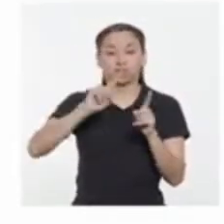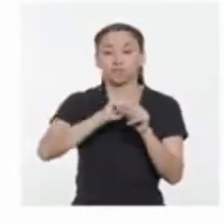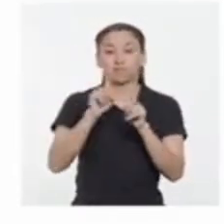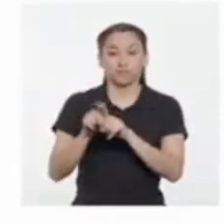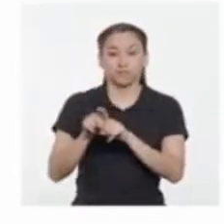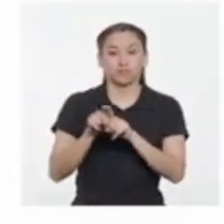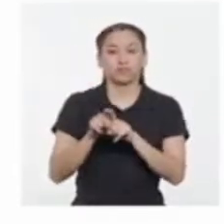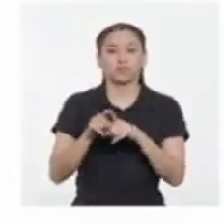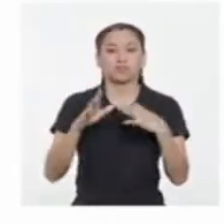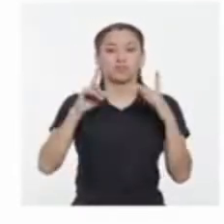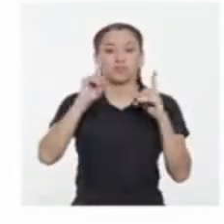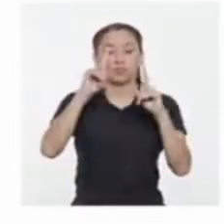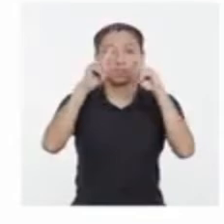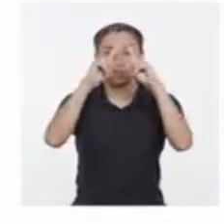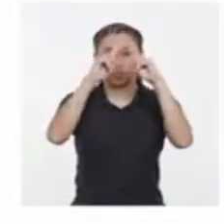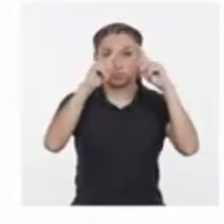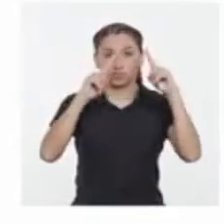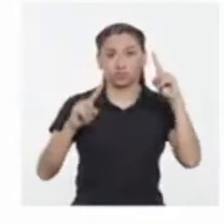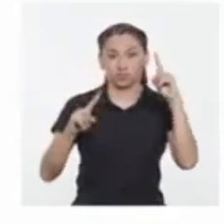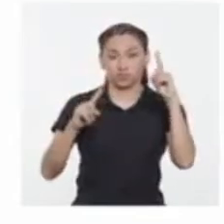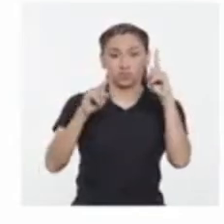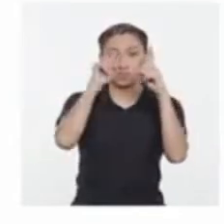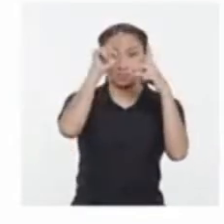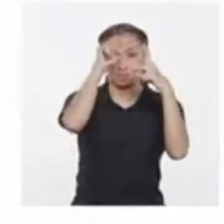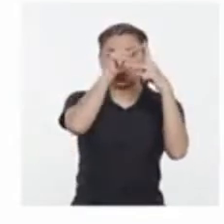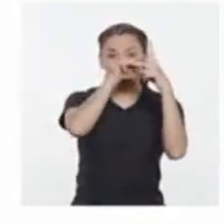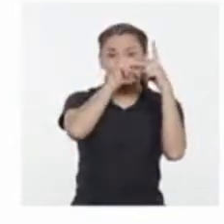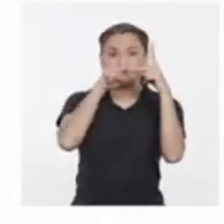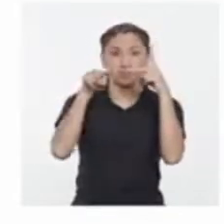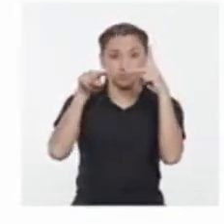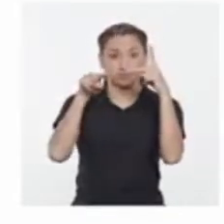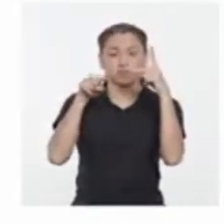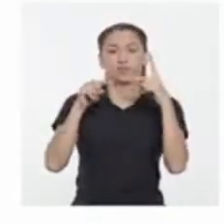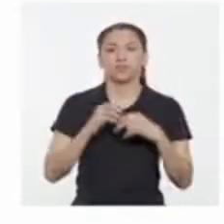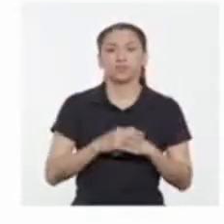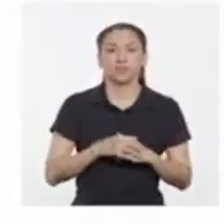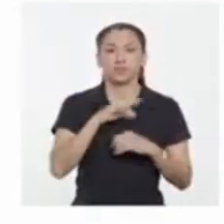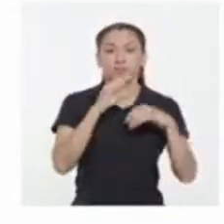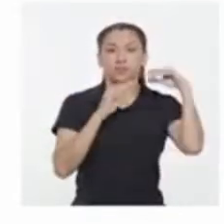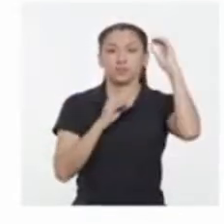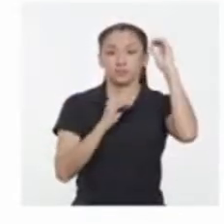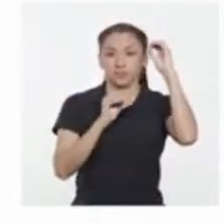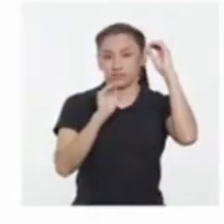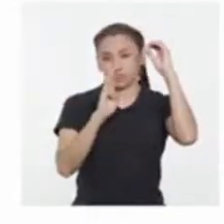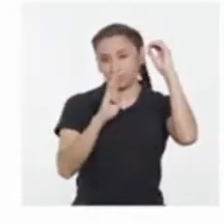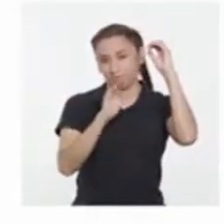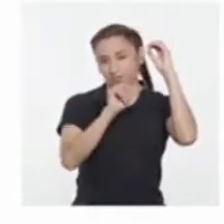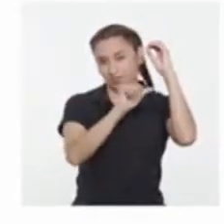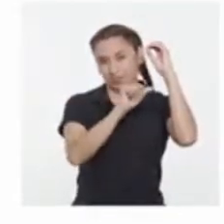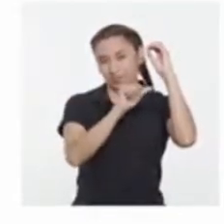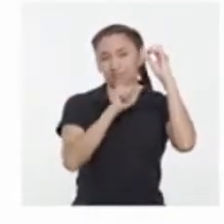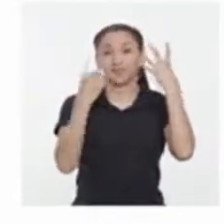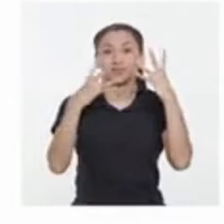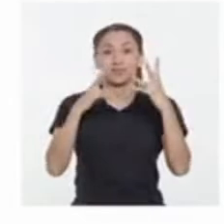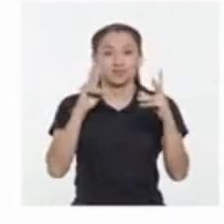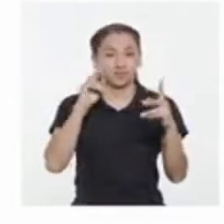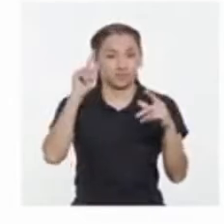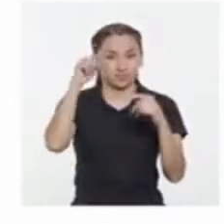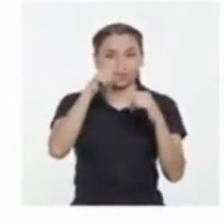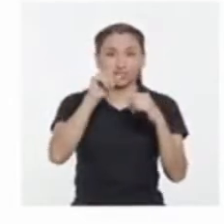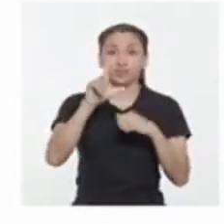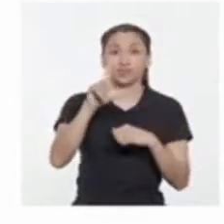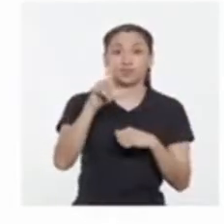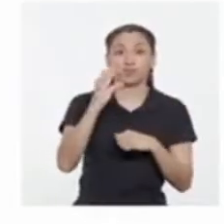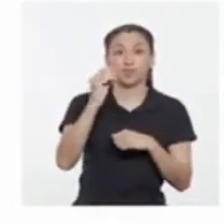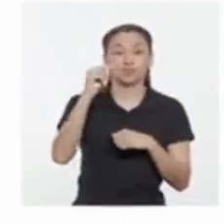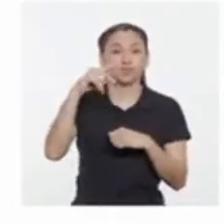metros respectivamente, se forma un triángulo rectángulo OBA. Hallamos la longitud del listón